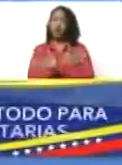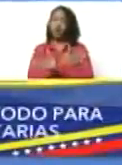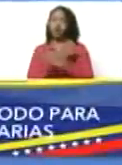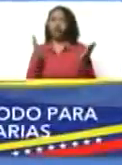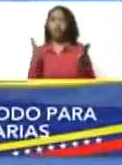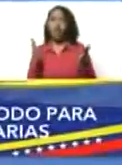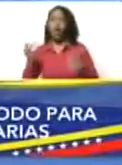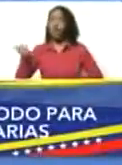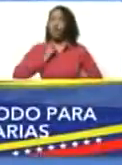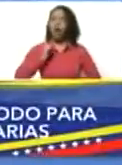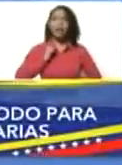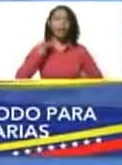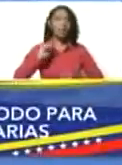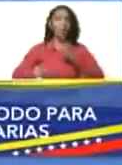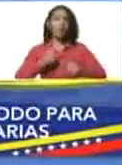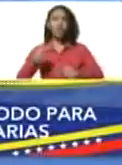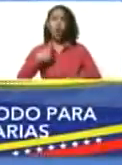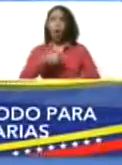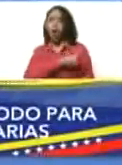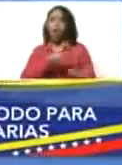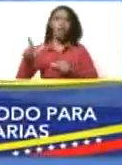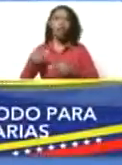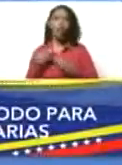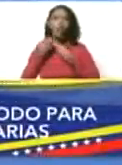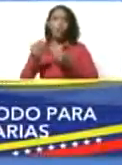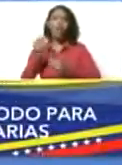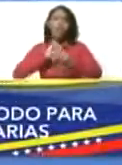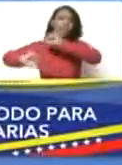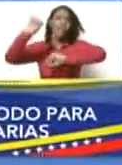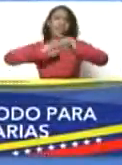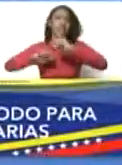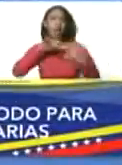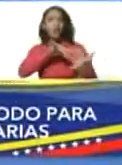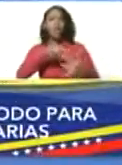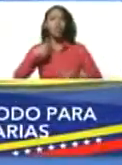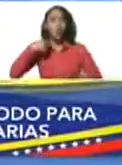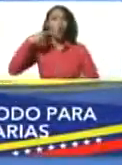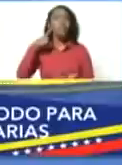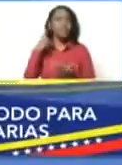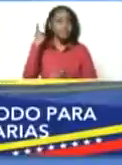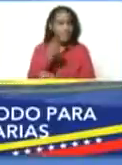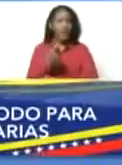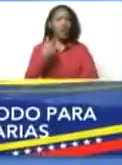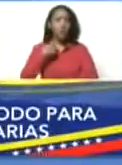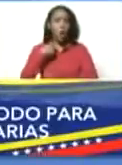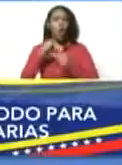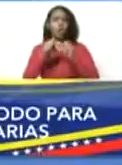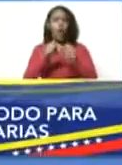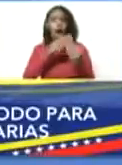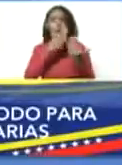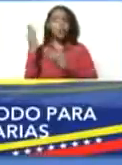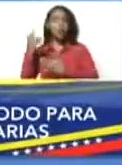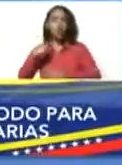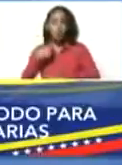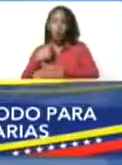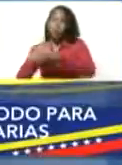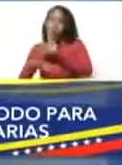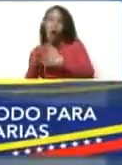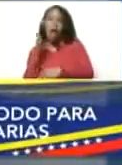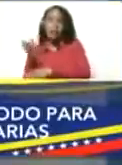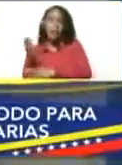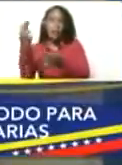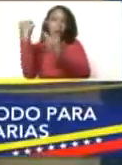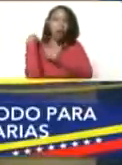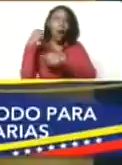salgan, listo para dar esa batalla. Si ustedes creen que yo debo continuar en ese escenario, para allá voy. Así